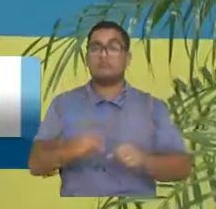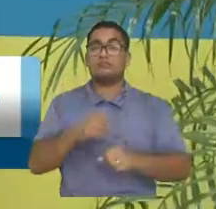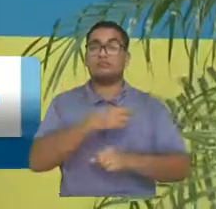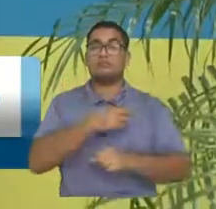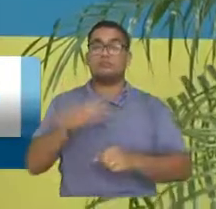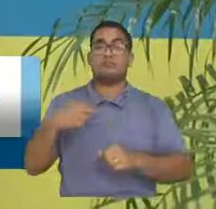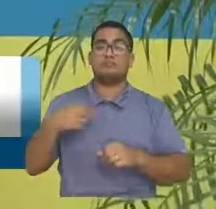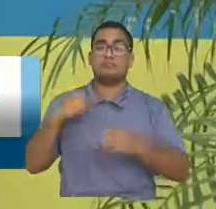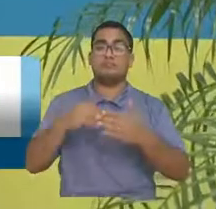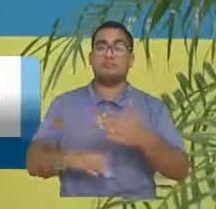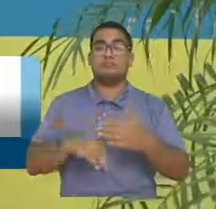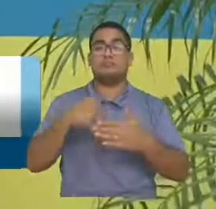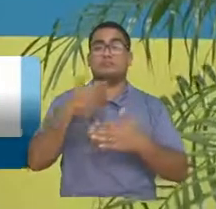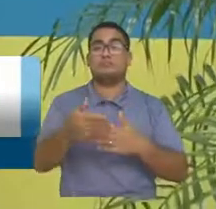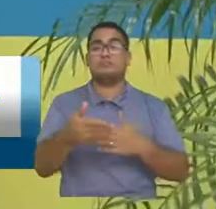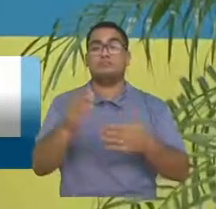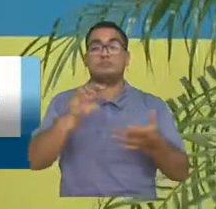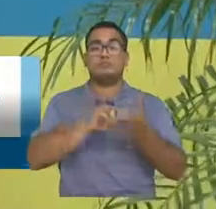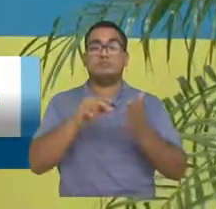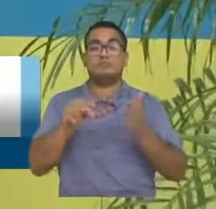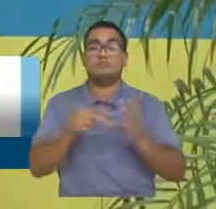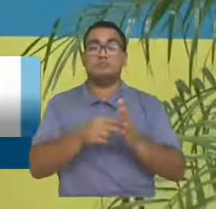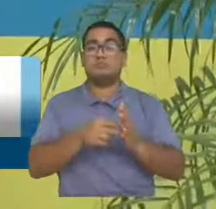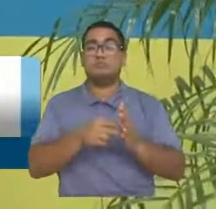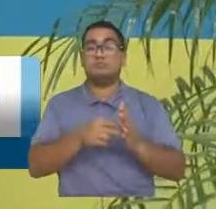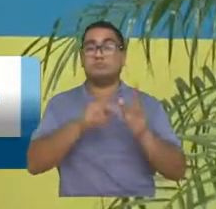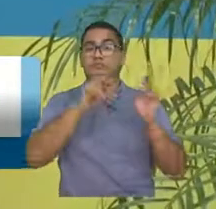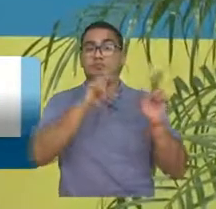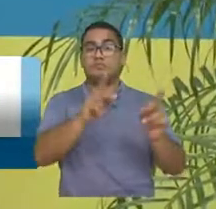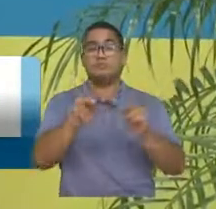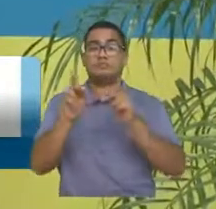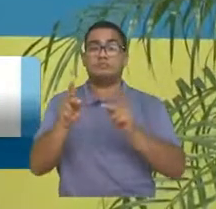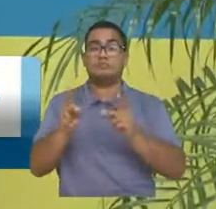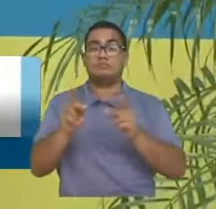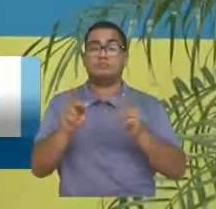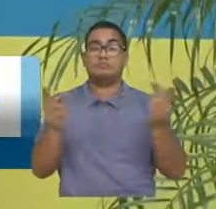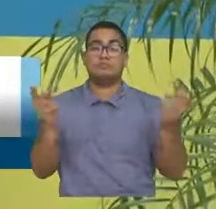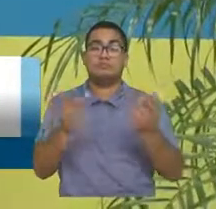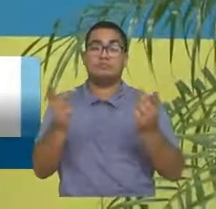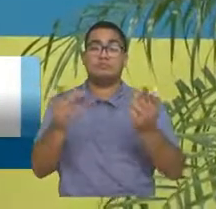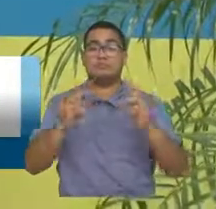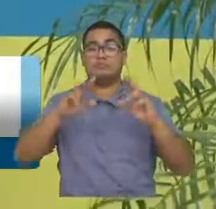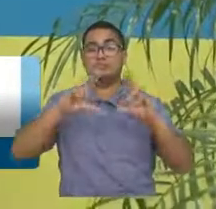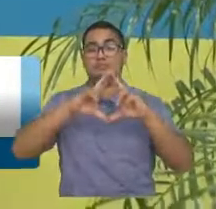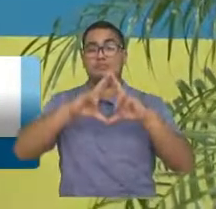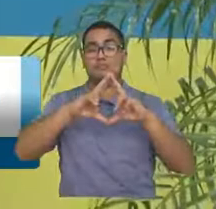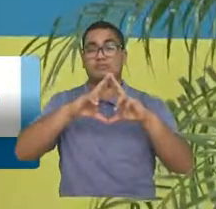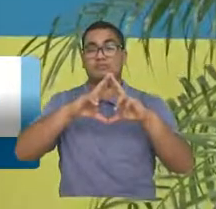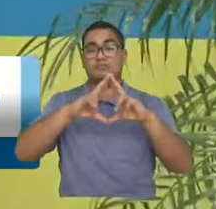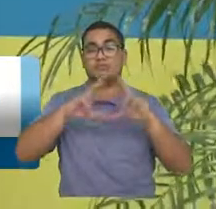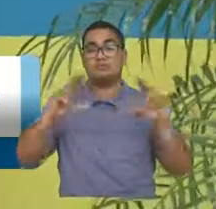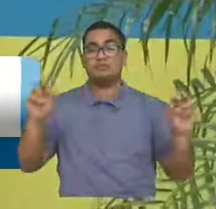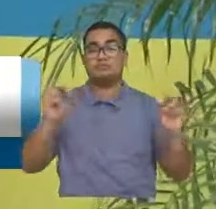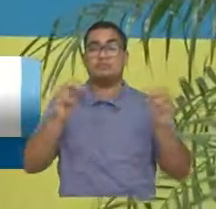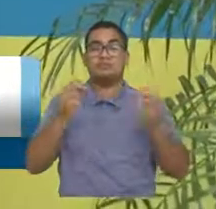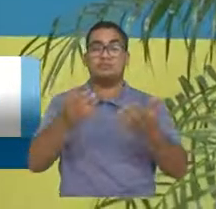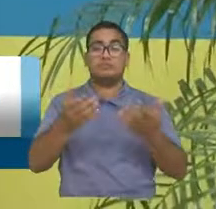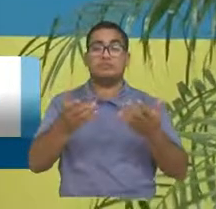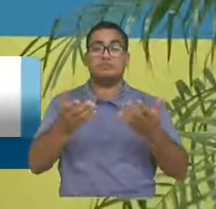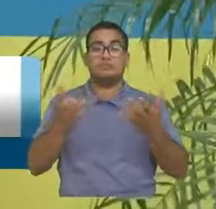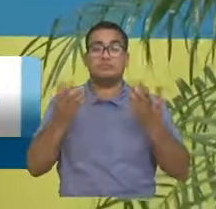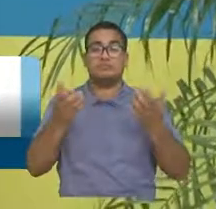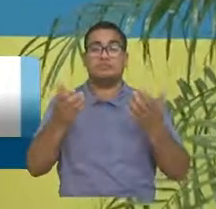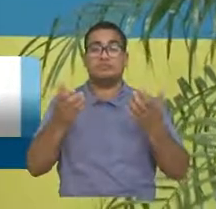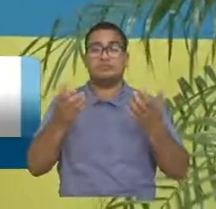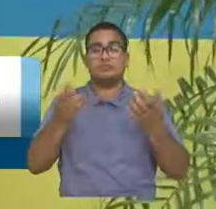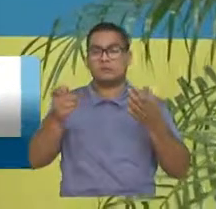pasar. Somos bravos los nicas y las mujeres sobre todo en querer mantener bajo